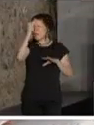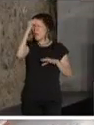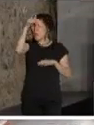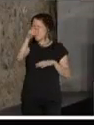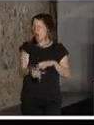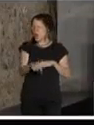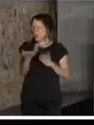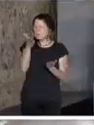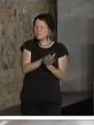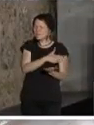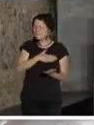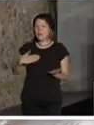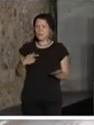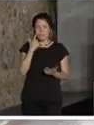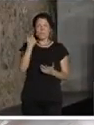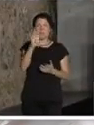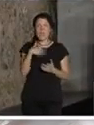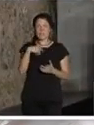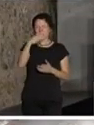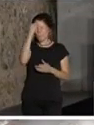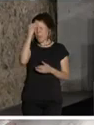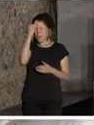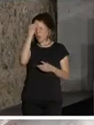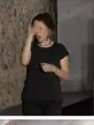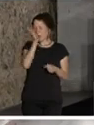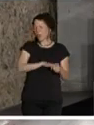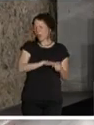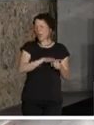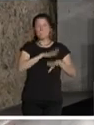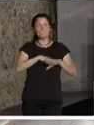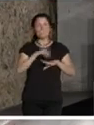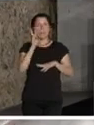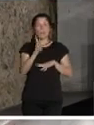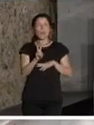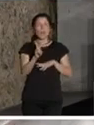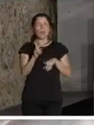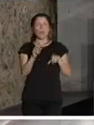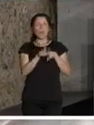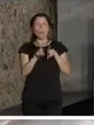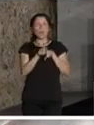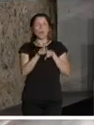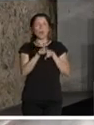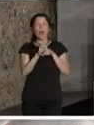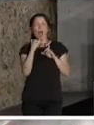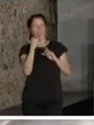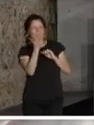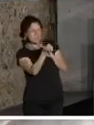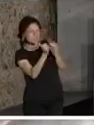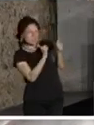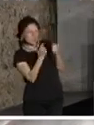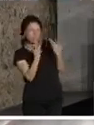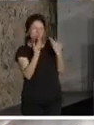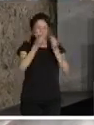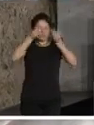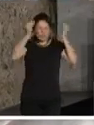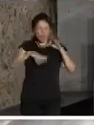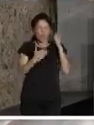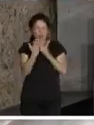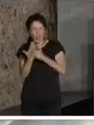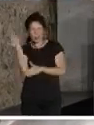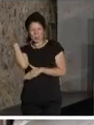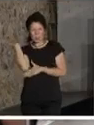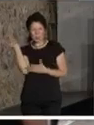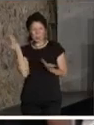Aquí es hasta tal punto que está enterrada la memoria aquí que para ver una referencia a lo que pasó esos días